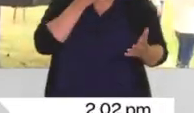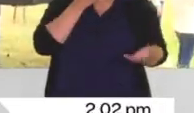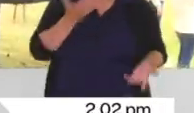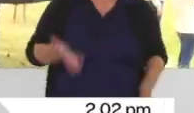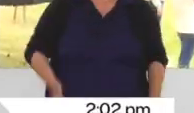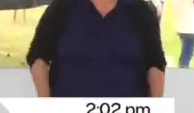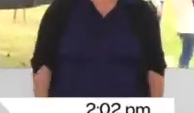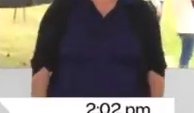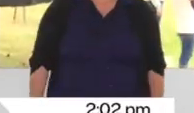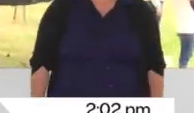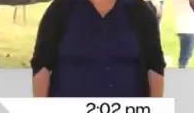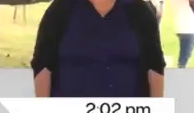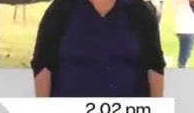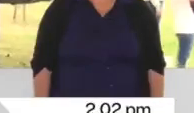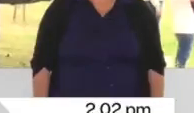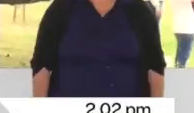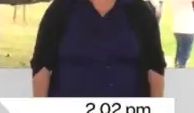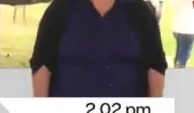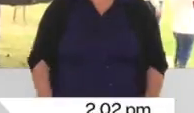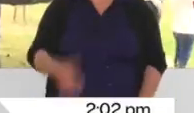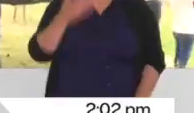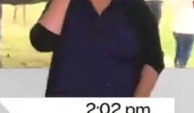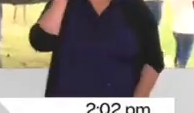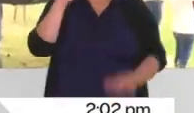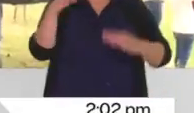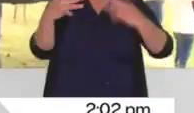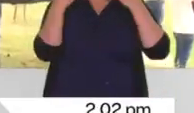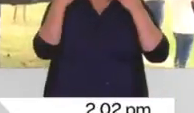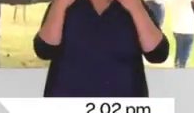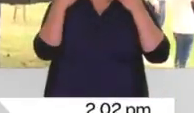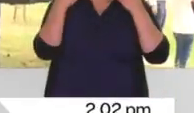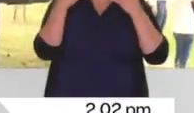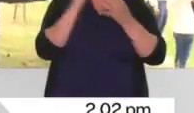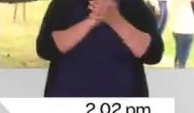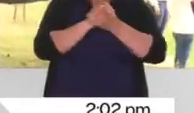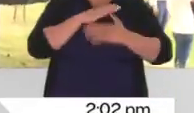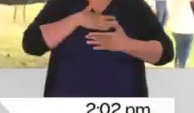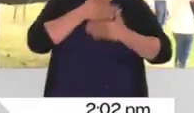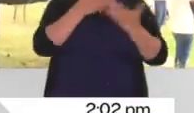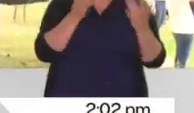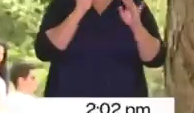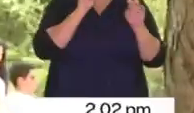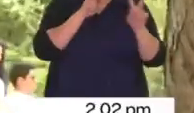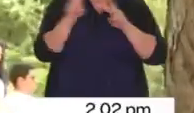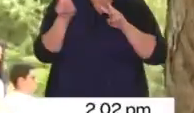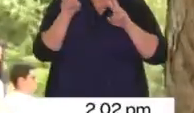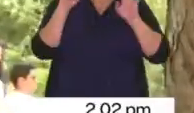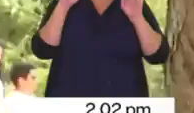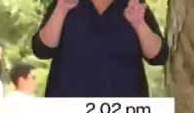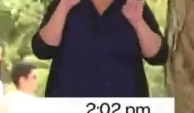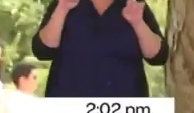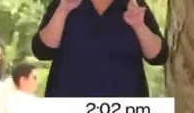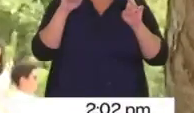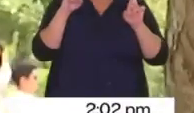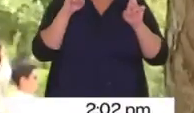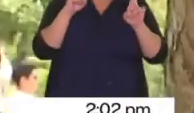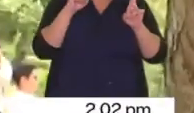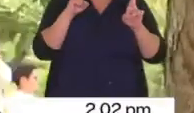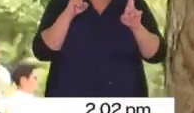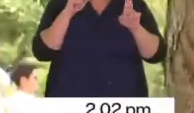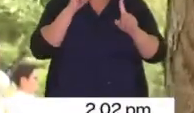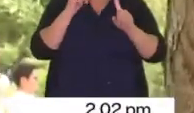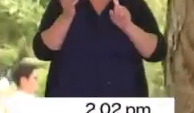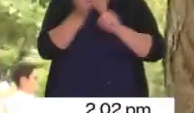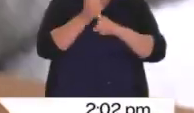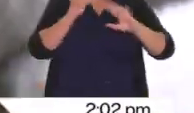perrita Nancy televidentes cordial saludo así es Es una cruel historia de la que todos esper esperamos un final feliz y sería